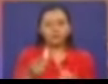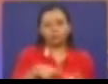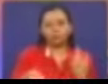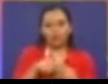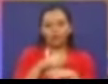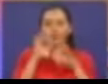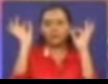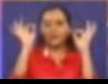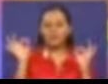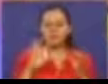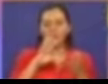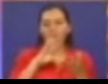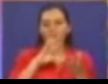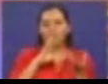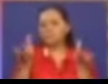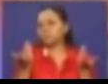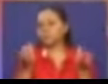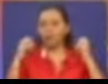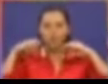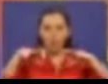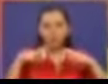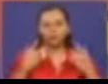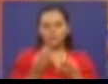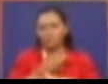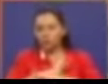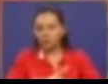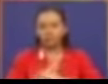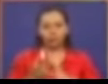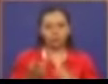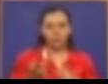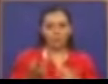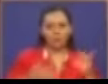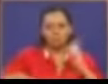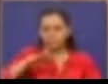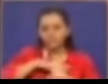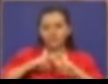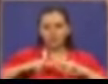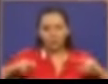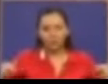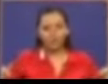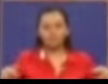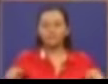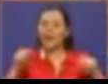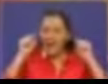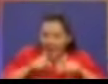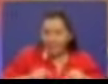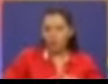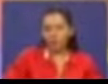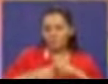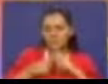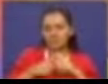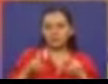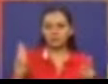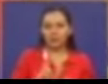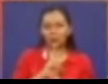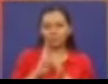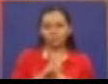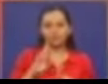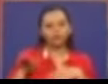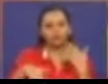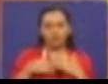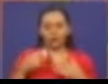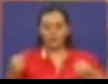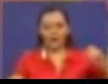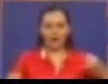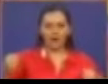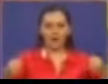y protección del medio ambiente es empezar a utilizar carros